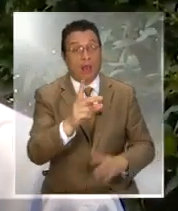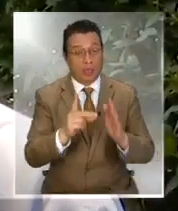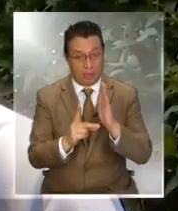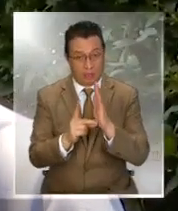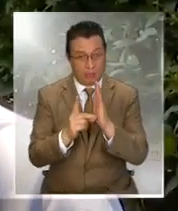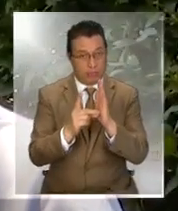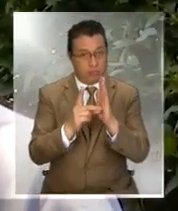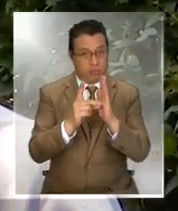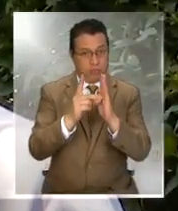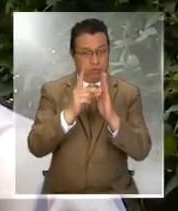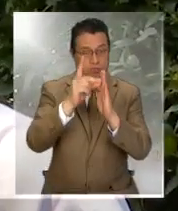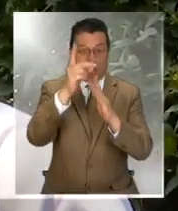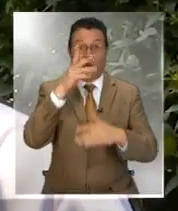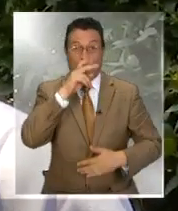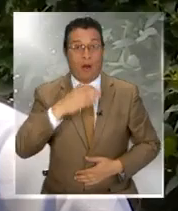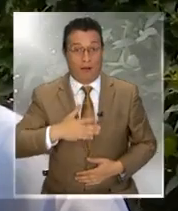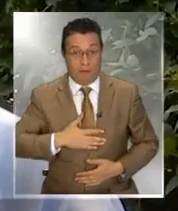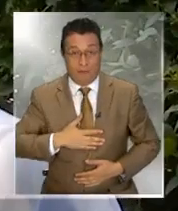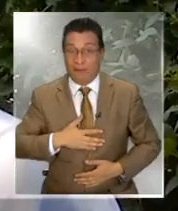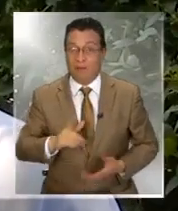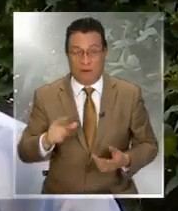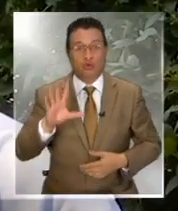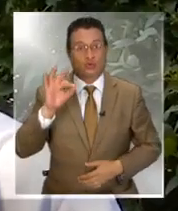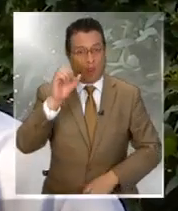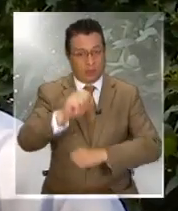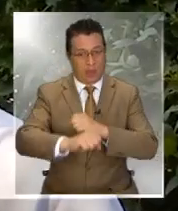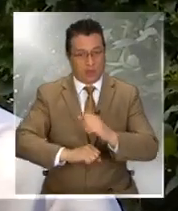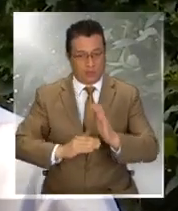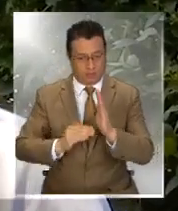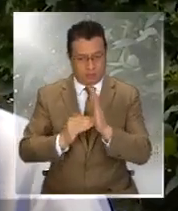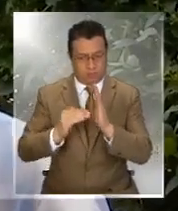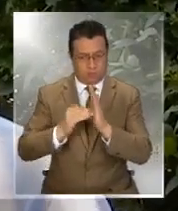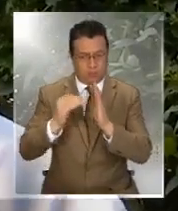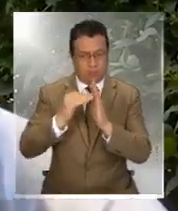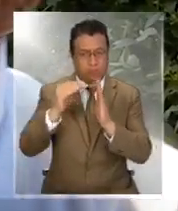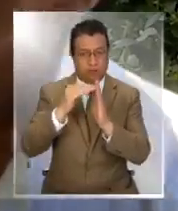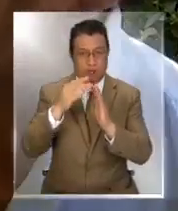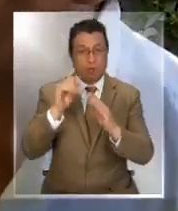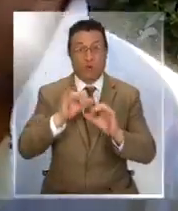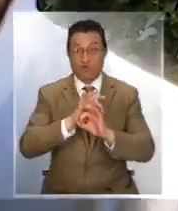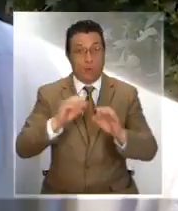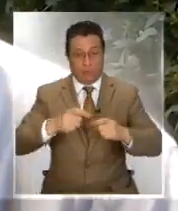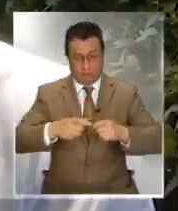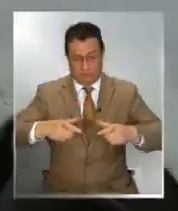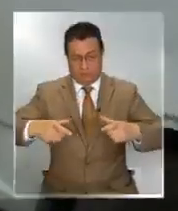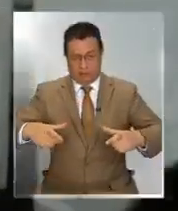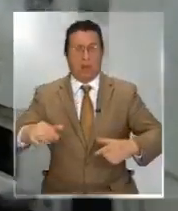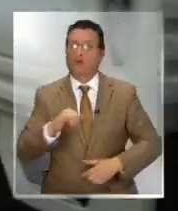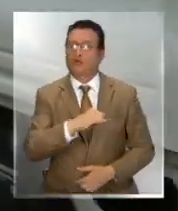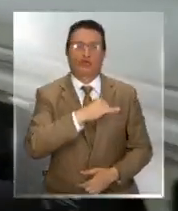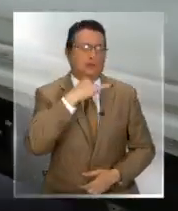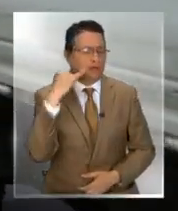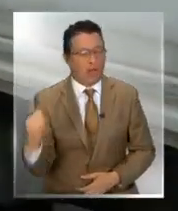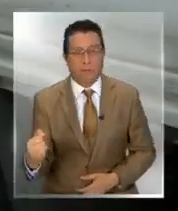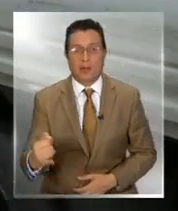como nos hemos desarrollado y que cumplen los 50 años creciendo, porque nunca hemos dejado de crecer, de una u otra manera.